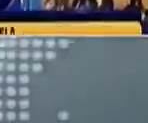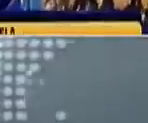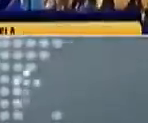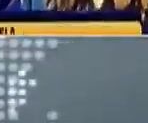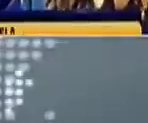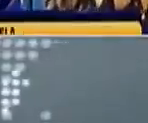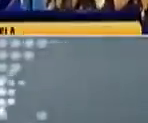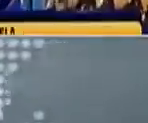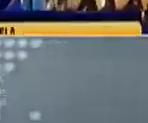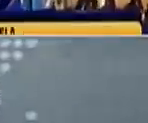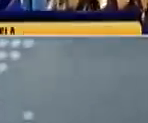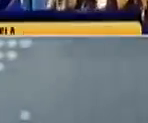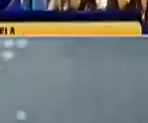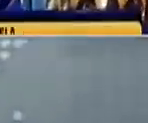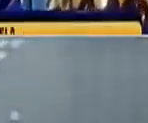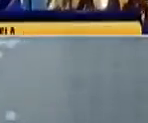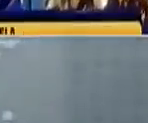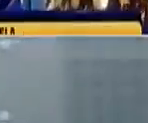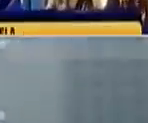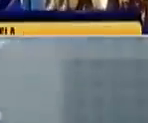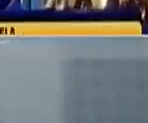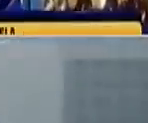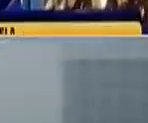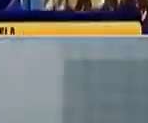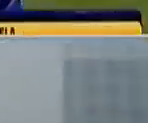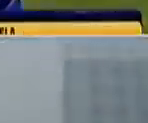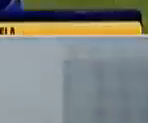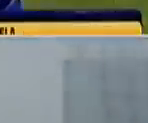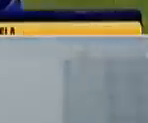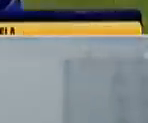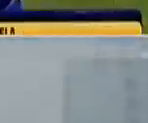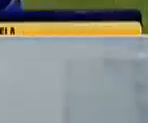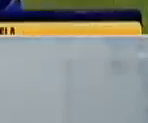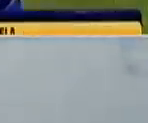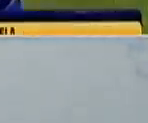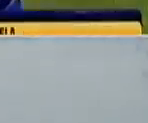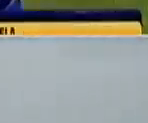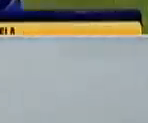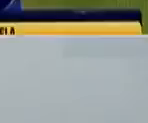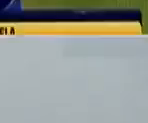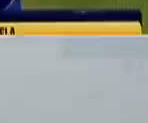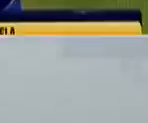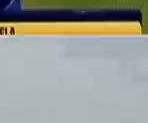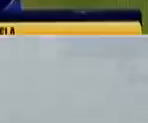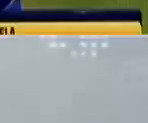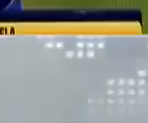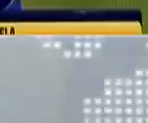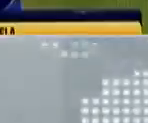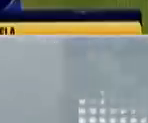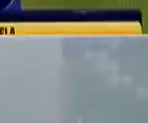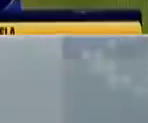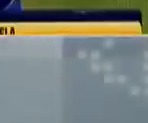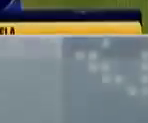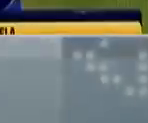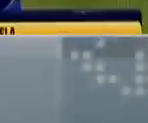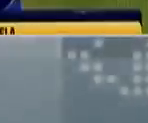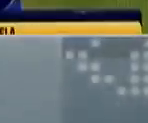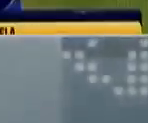cuando yo regresé de las llamadas, ella pone una cara rara y yo le digo, ¿qué